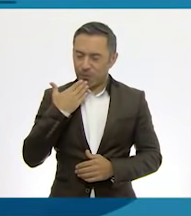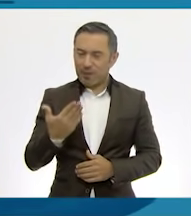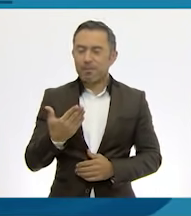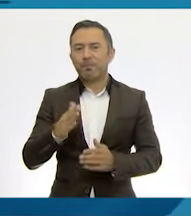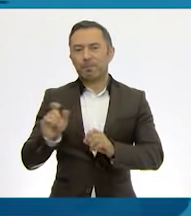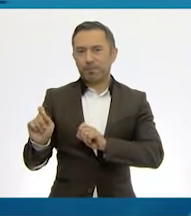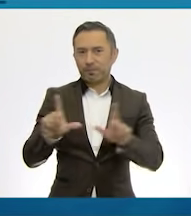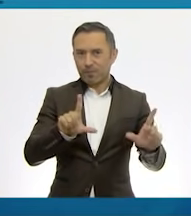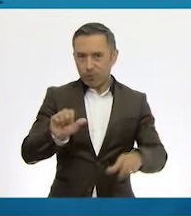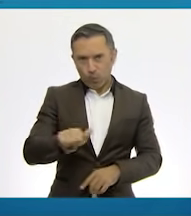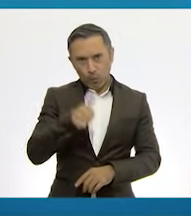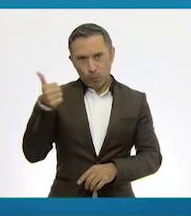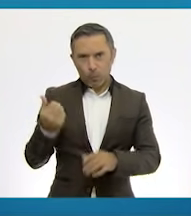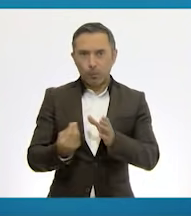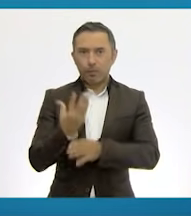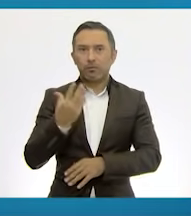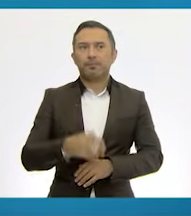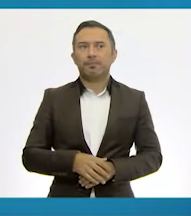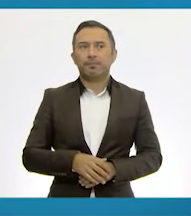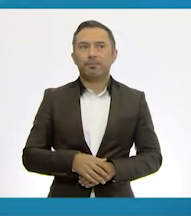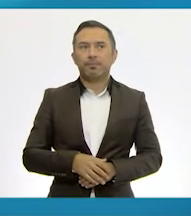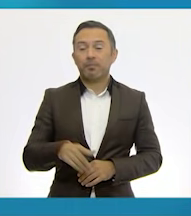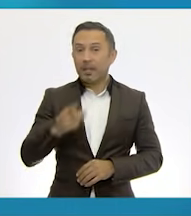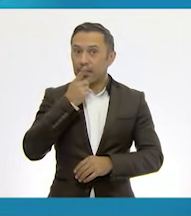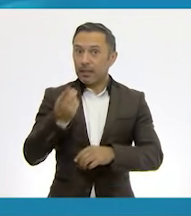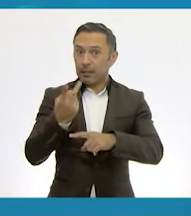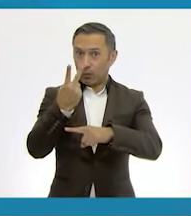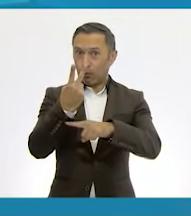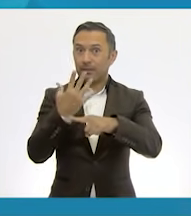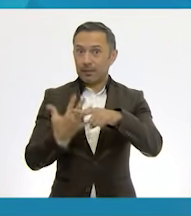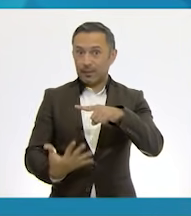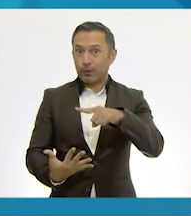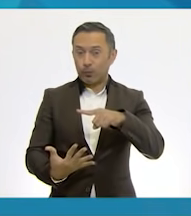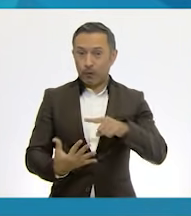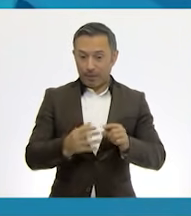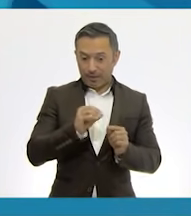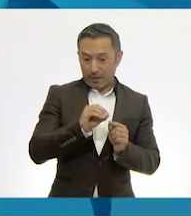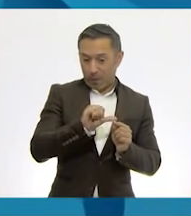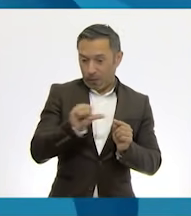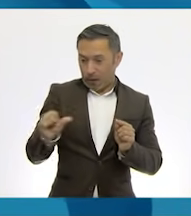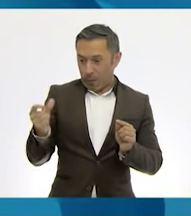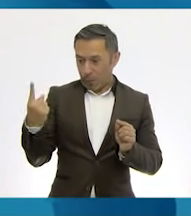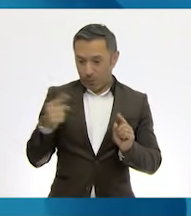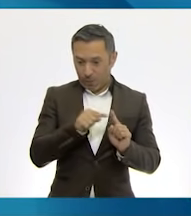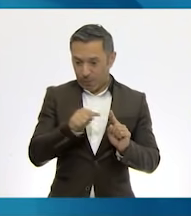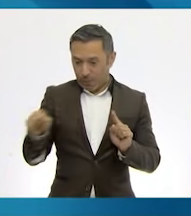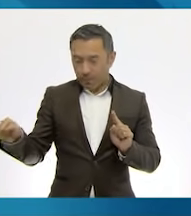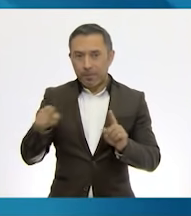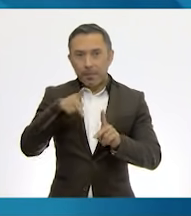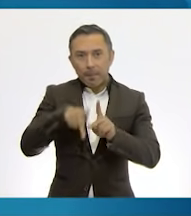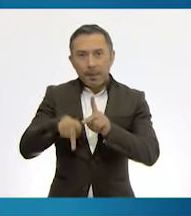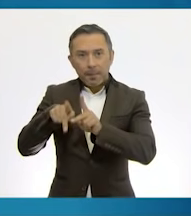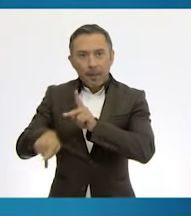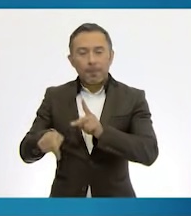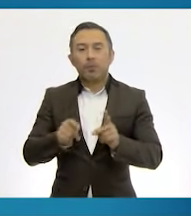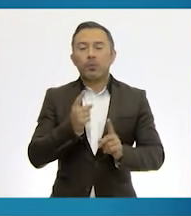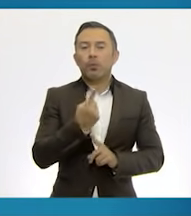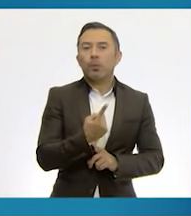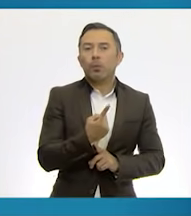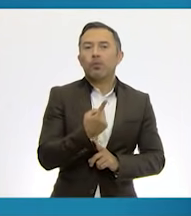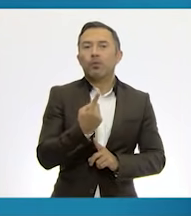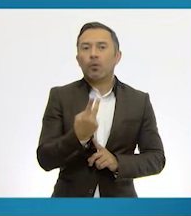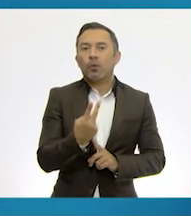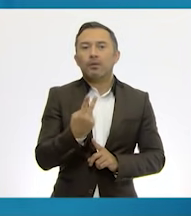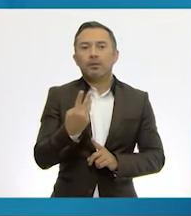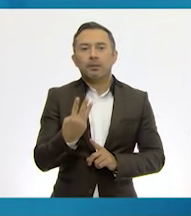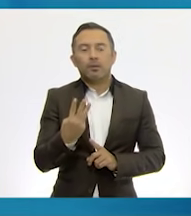anaranjado a dos quintos en la recta numérica. Ustedes ya saben que esto está dividido en uno, dos, tres, cuatro, cinco,